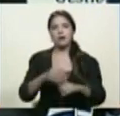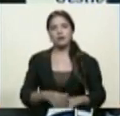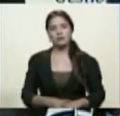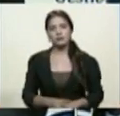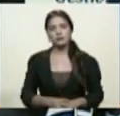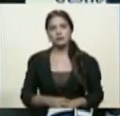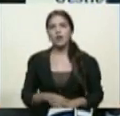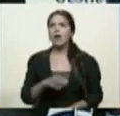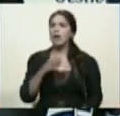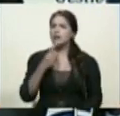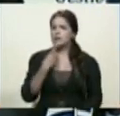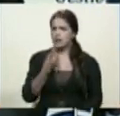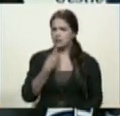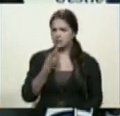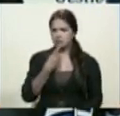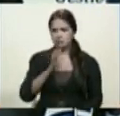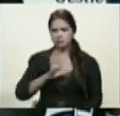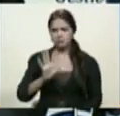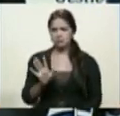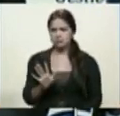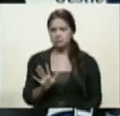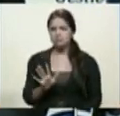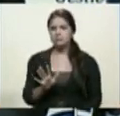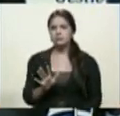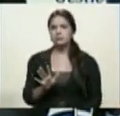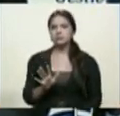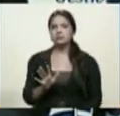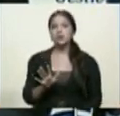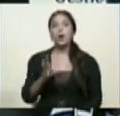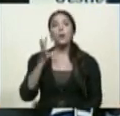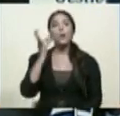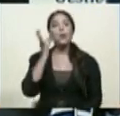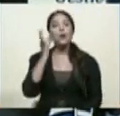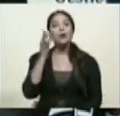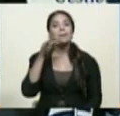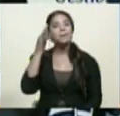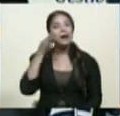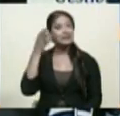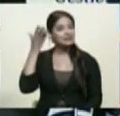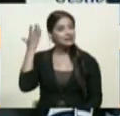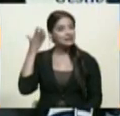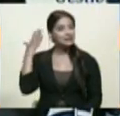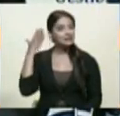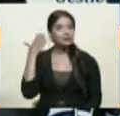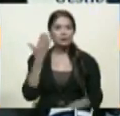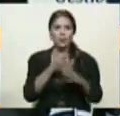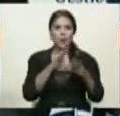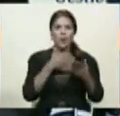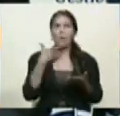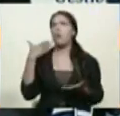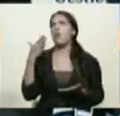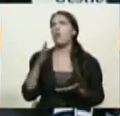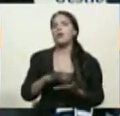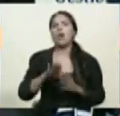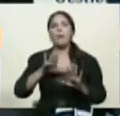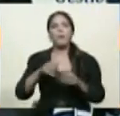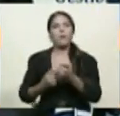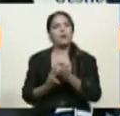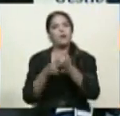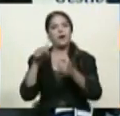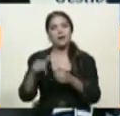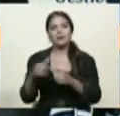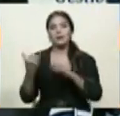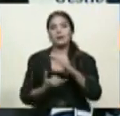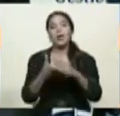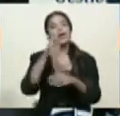habló y se dijo que la ex titular iba a dar hasta su vida por esta institución y por el